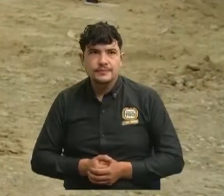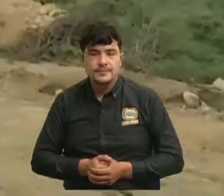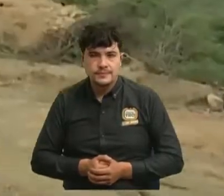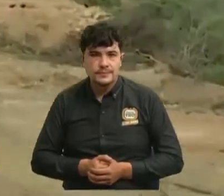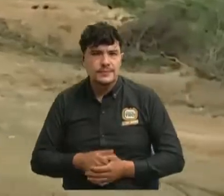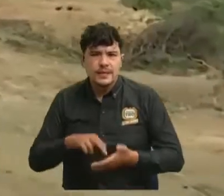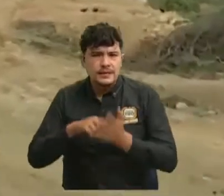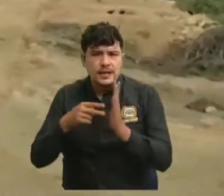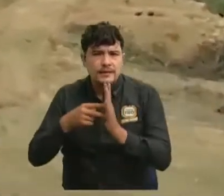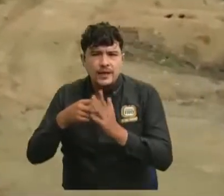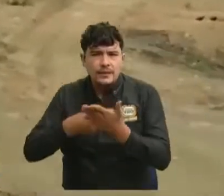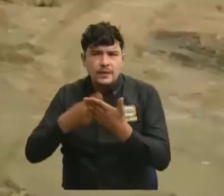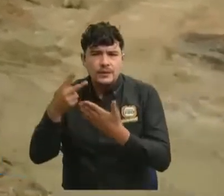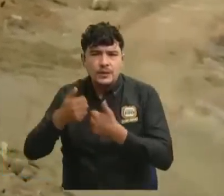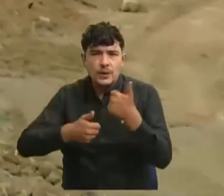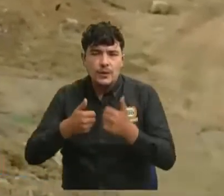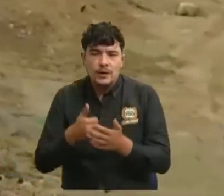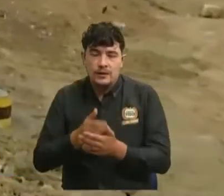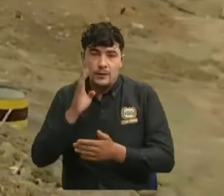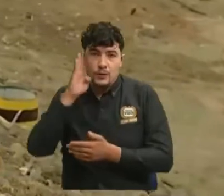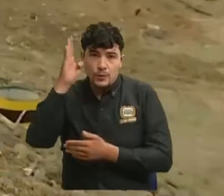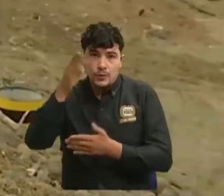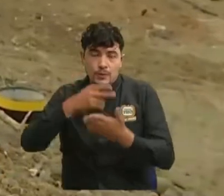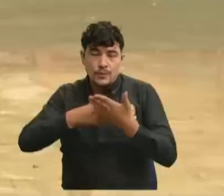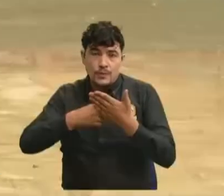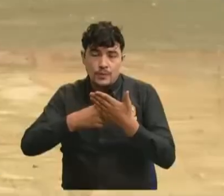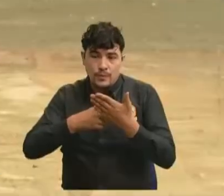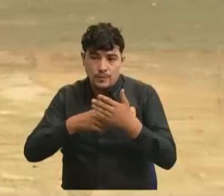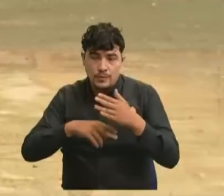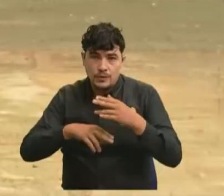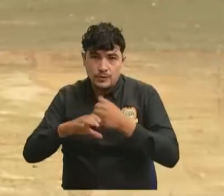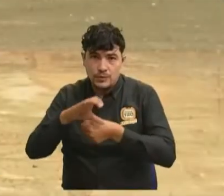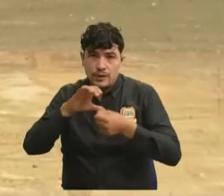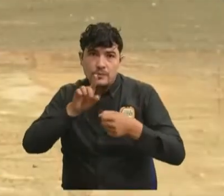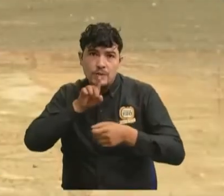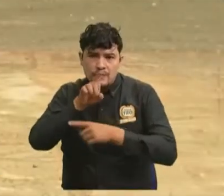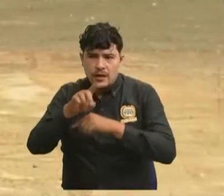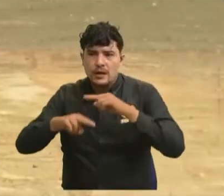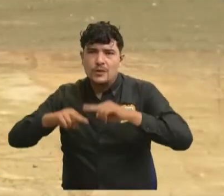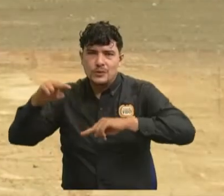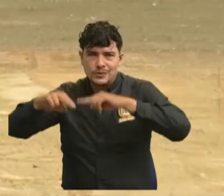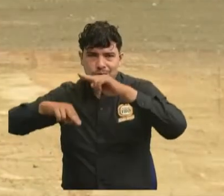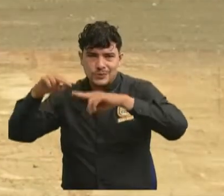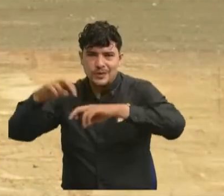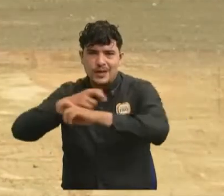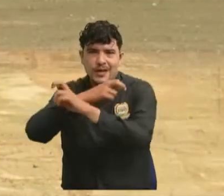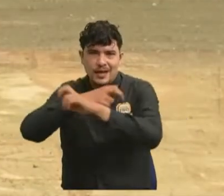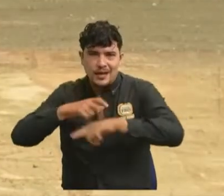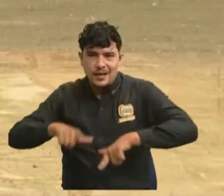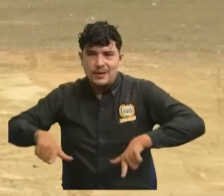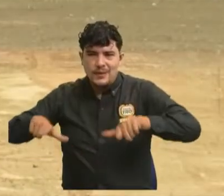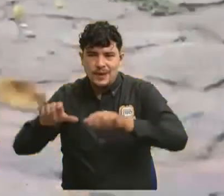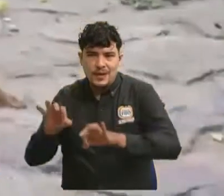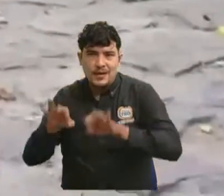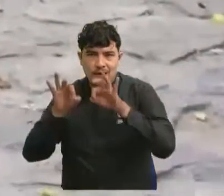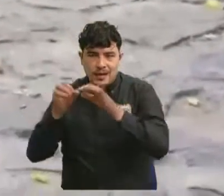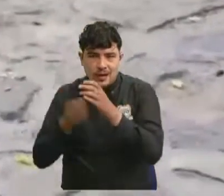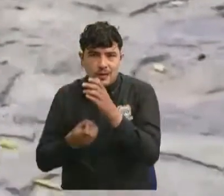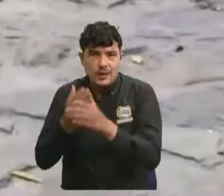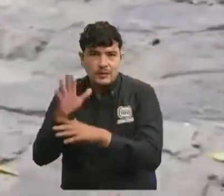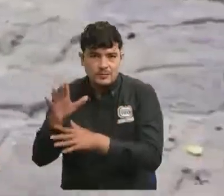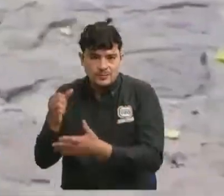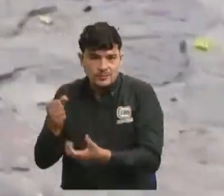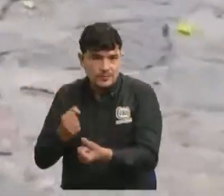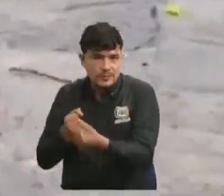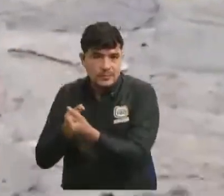Bucaramanga. Una visita en donde también se pudo inspeccionar parte de lo que es el sitio específico en donde se realiza la